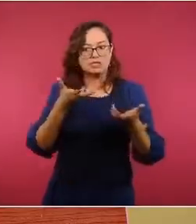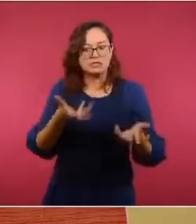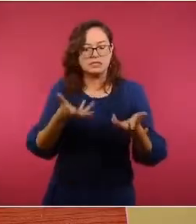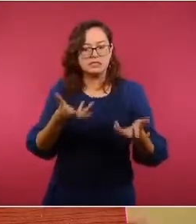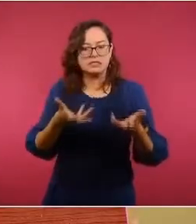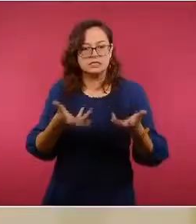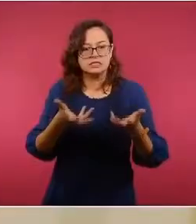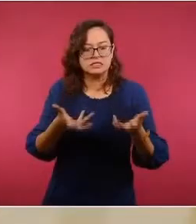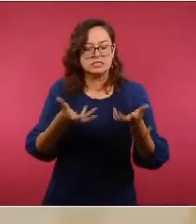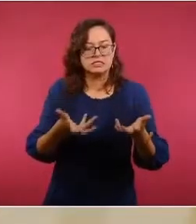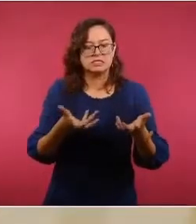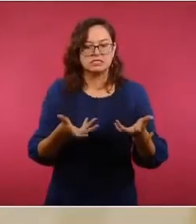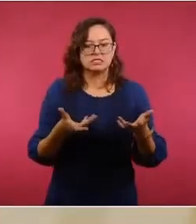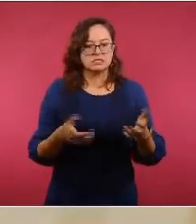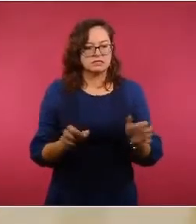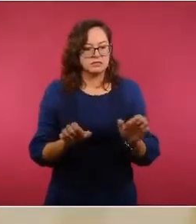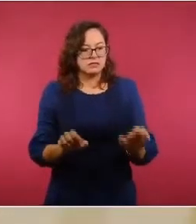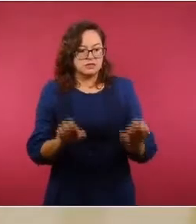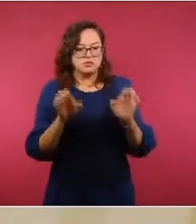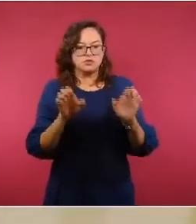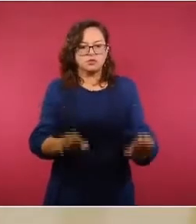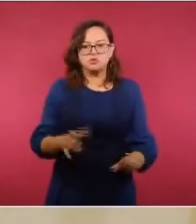con el lujo,